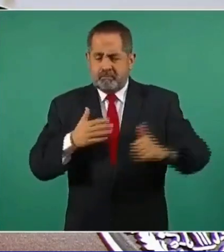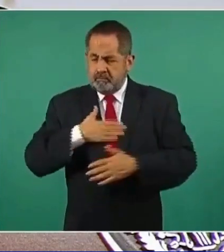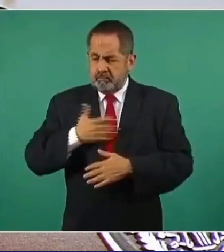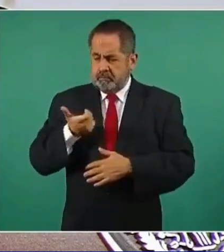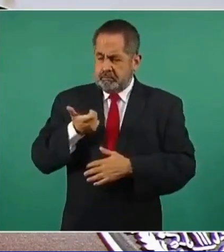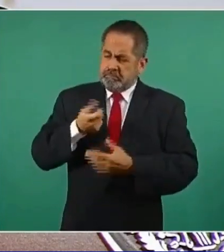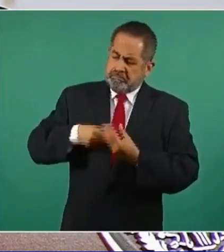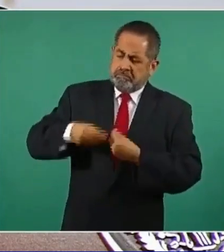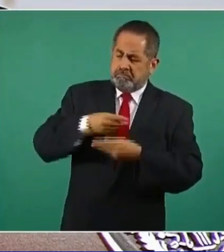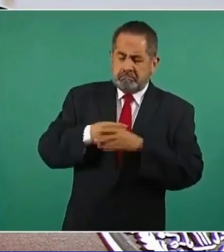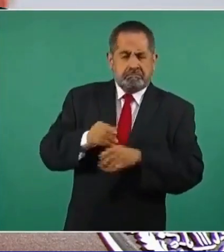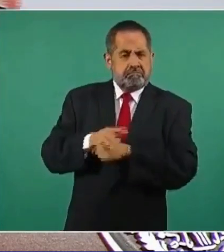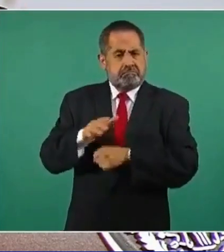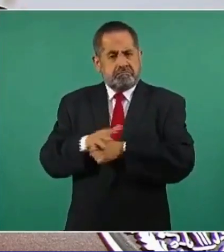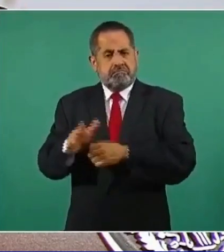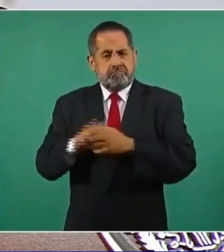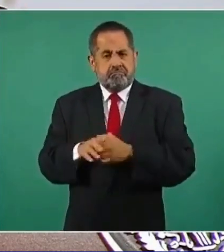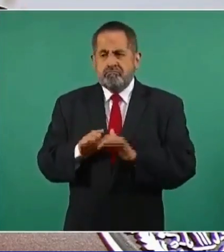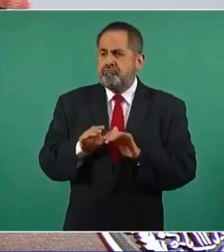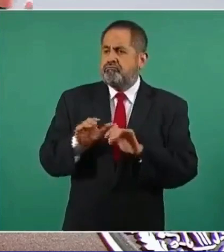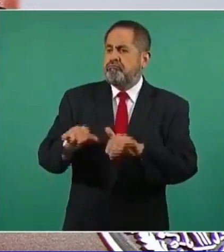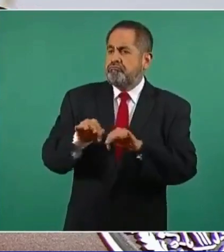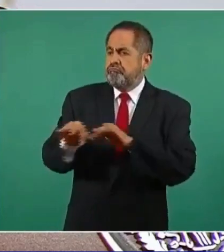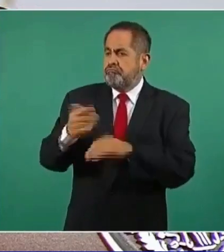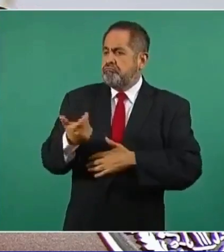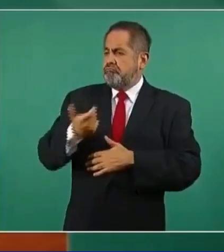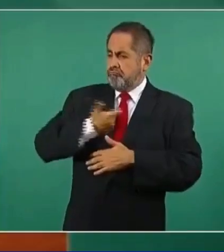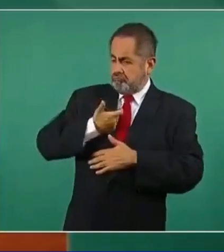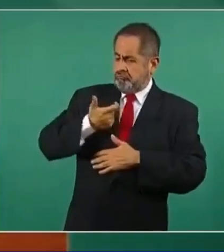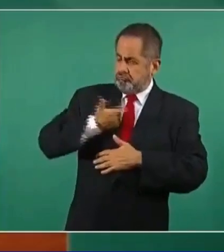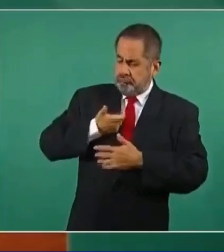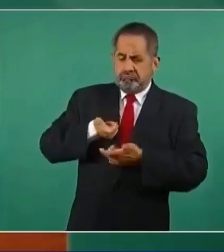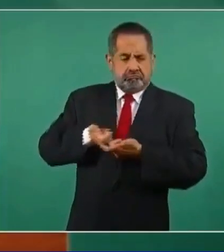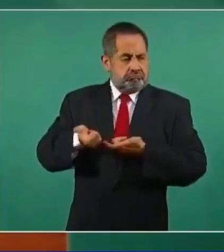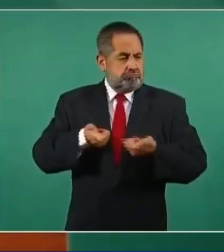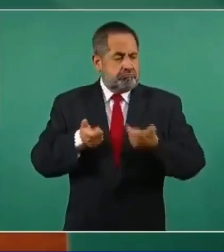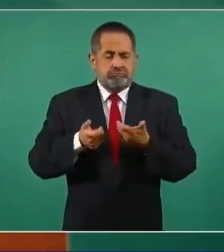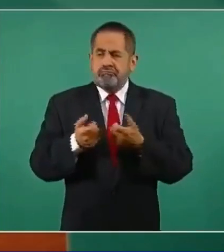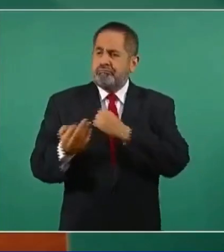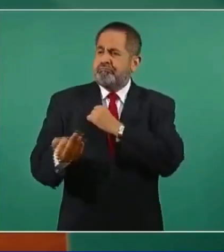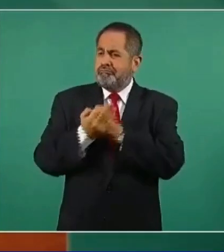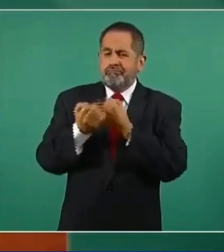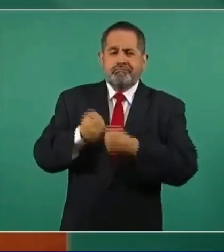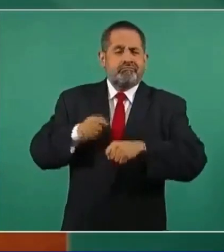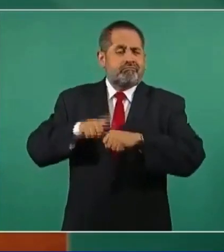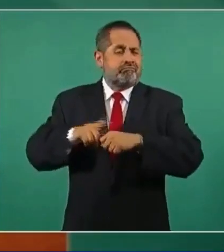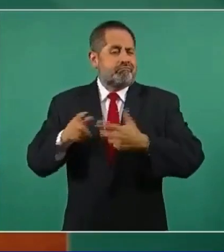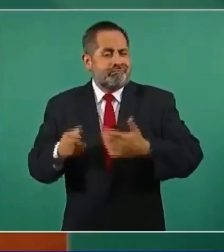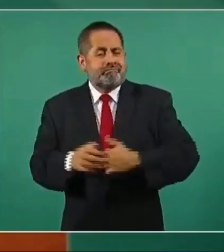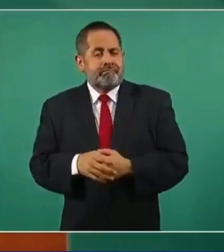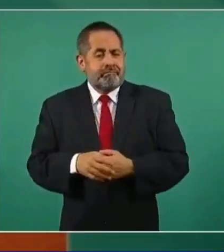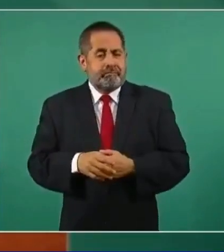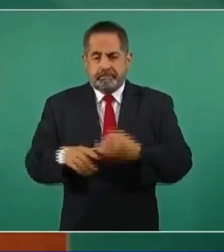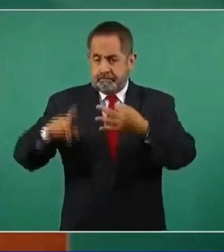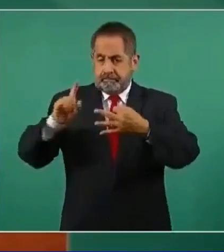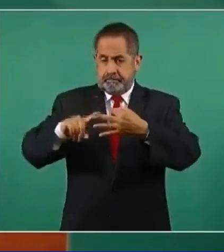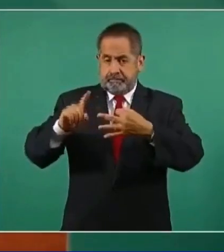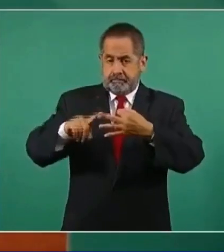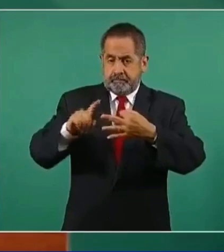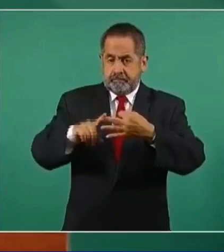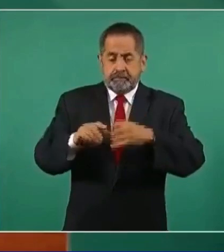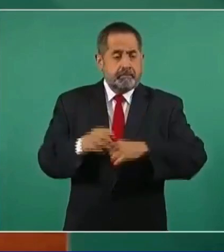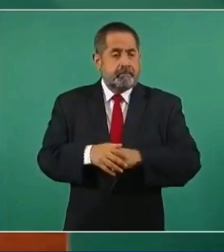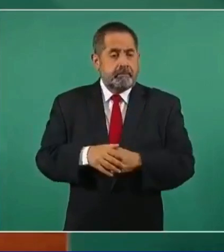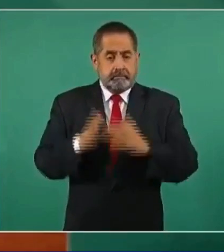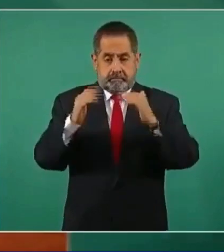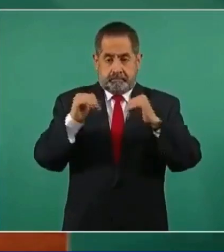poder salir a trabajar, ganar un salario, tener seguridad social. Y la tercera es redistribuir el trabajo